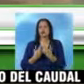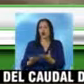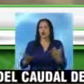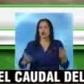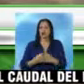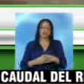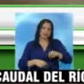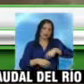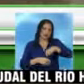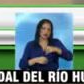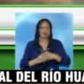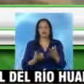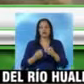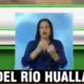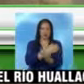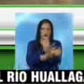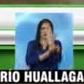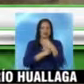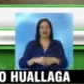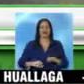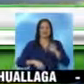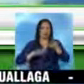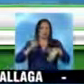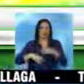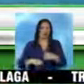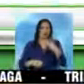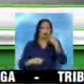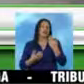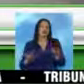alucinante. Ocurrió en Chiclayo.